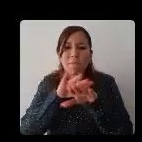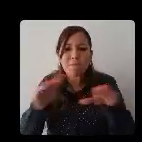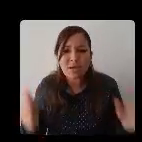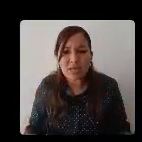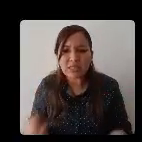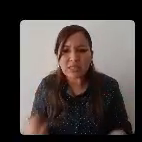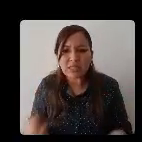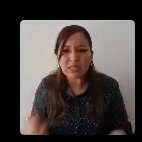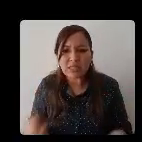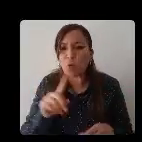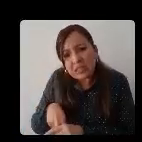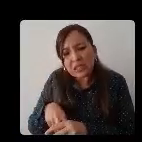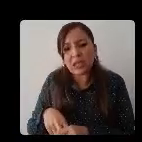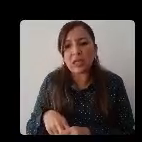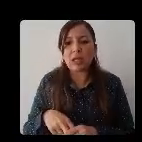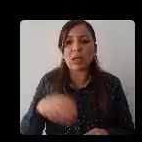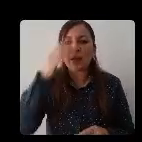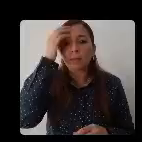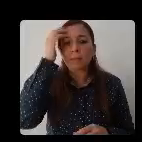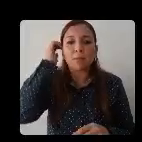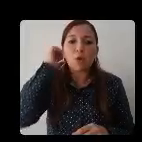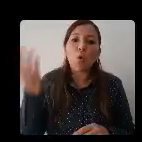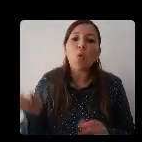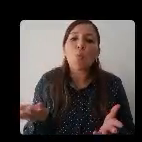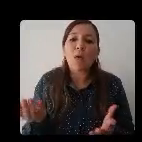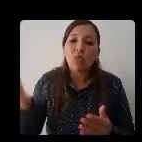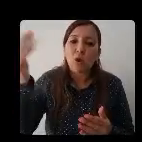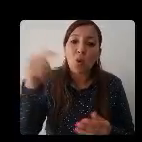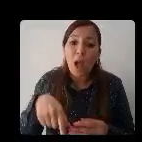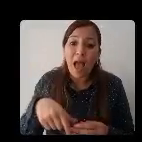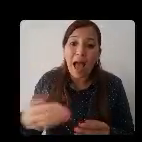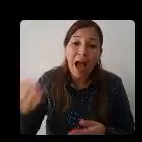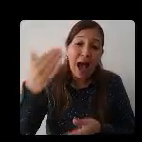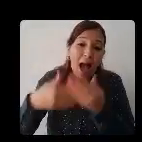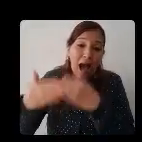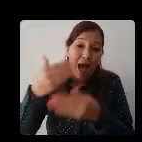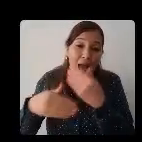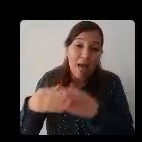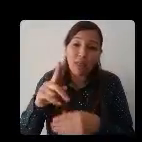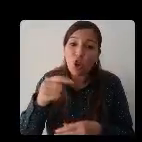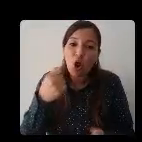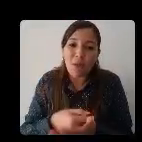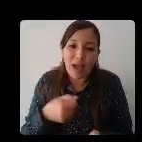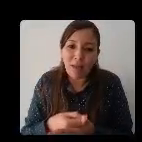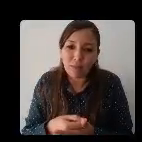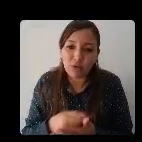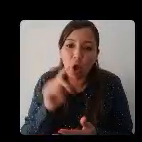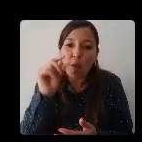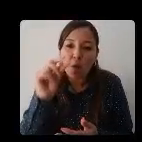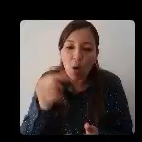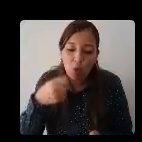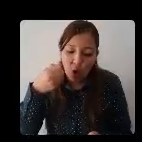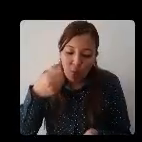hospedajes, trabajábamos con los hospedajes de la municipalidad, ¿no? Entonces, es